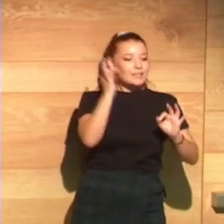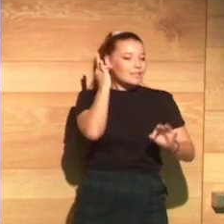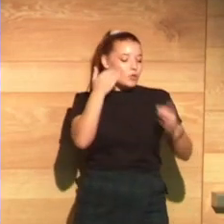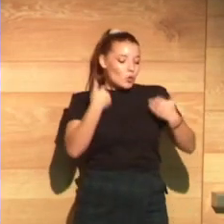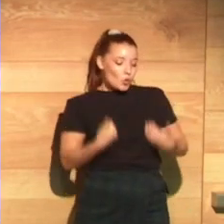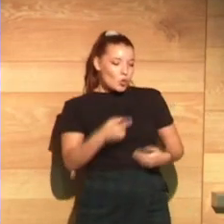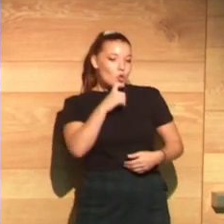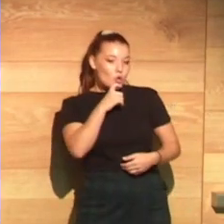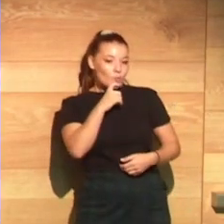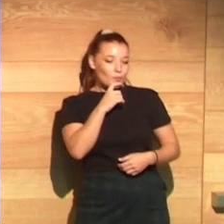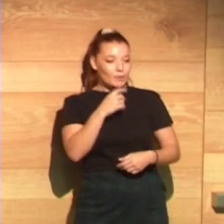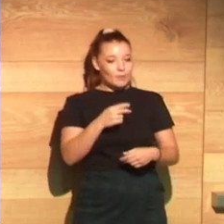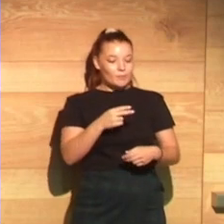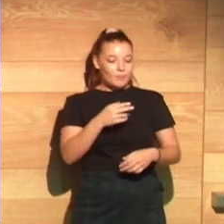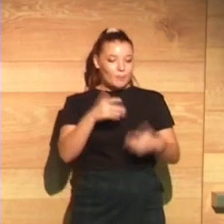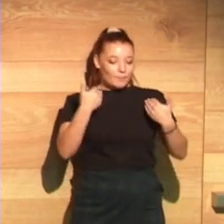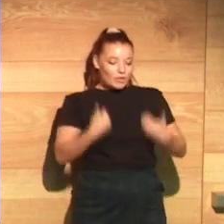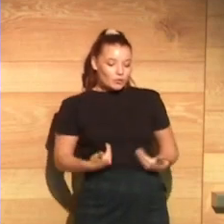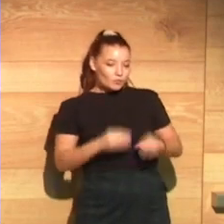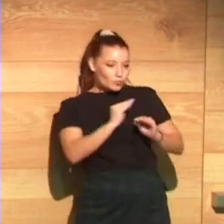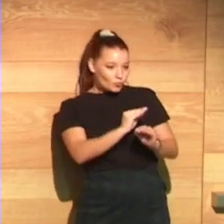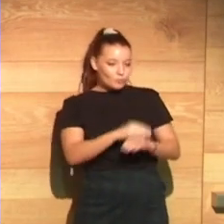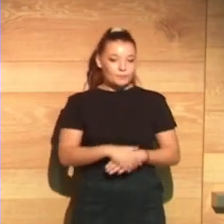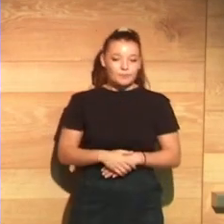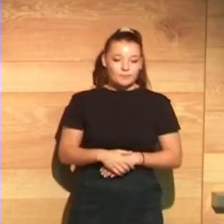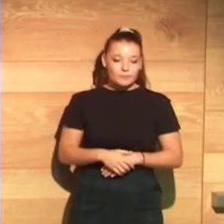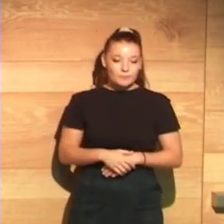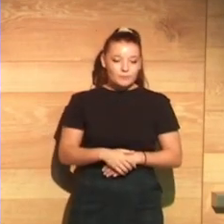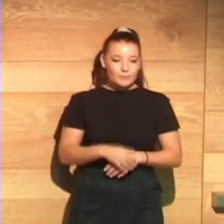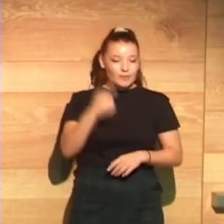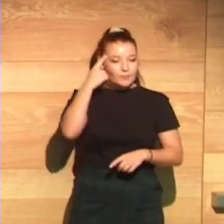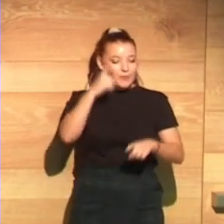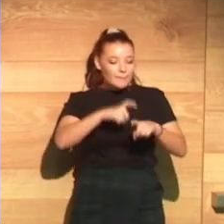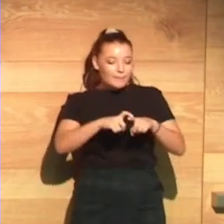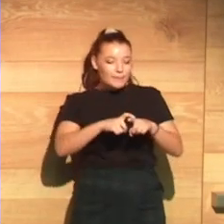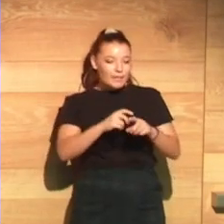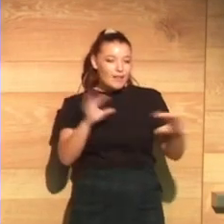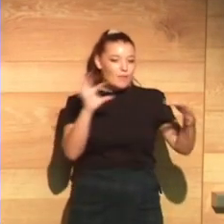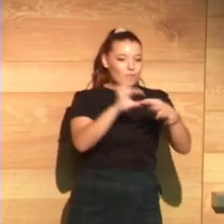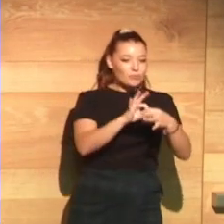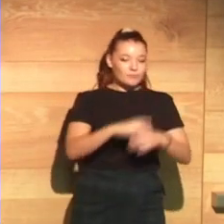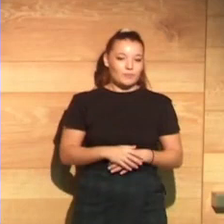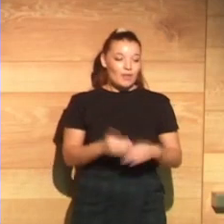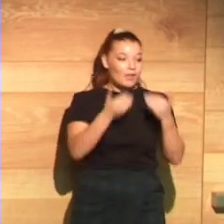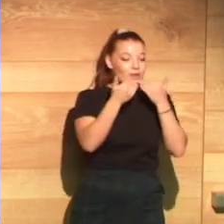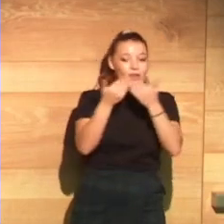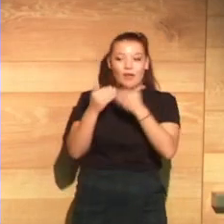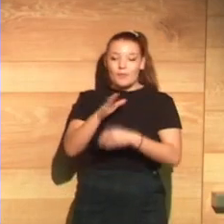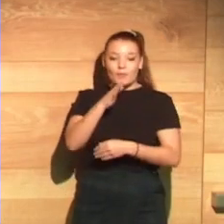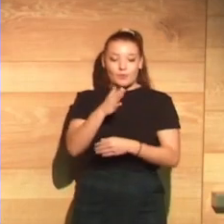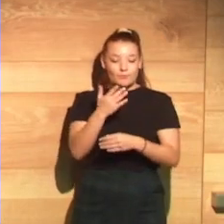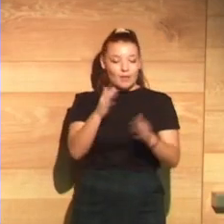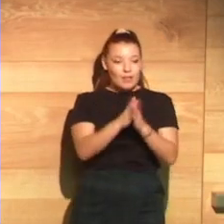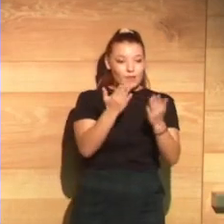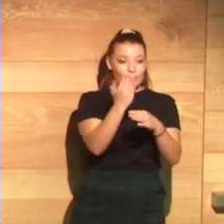ella y también con esa personalidad que tiene. Y es muy bonito. La verdad es que gracias por estar aquí presentando